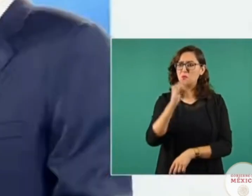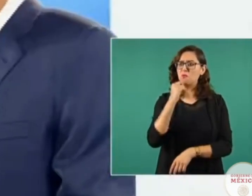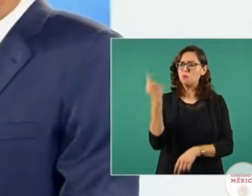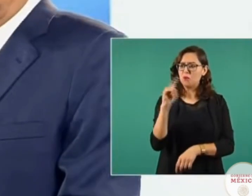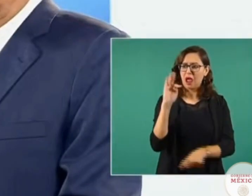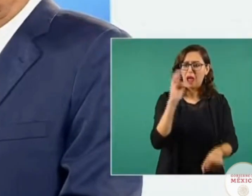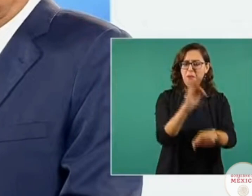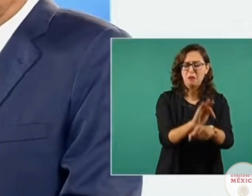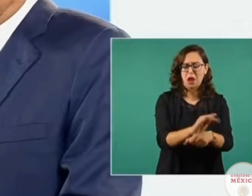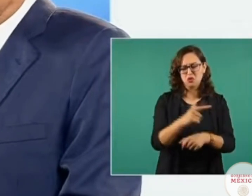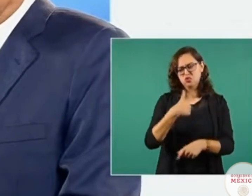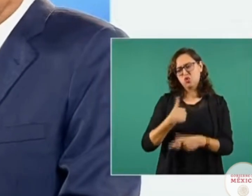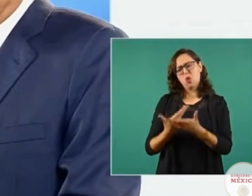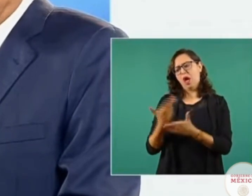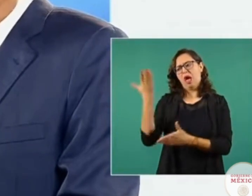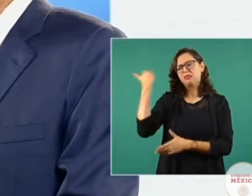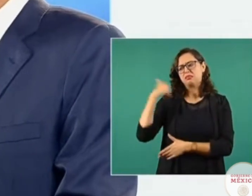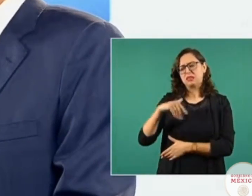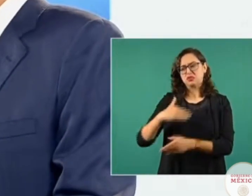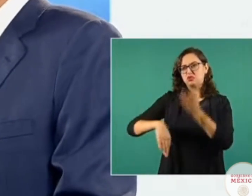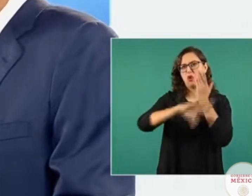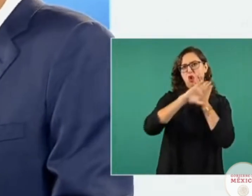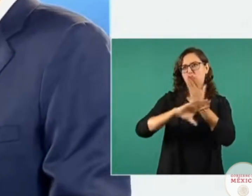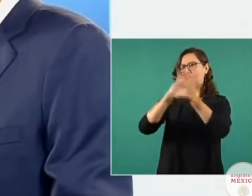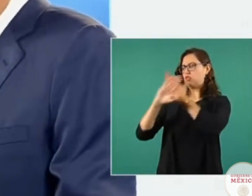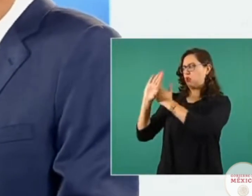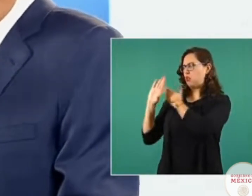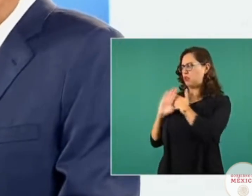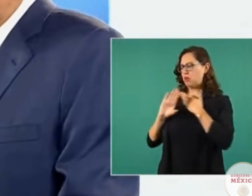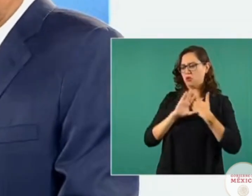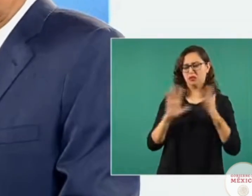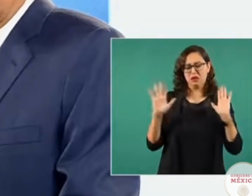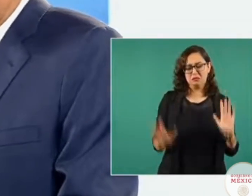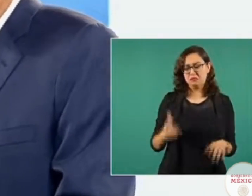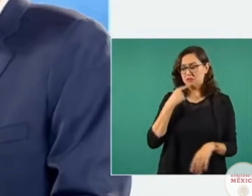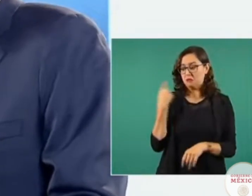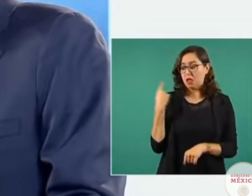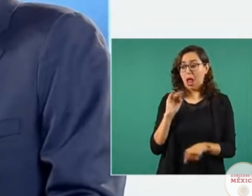Yo no me amparé, ni aconsejo que un dirigente se ampare.